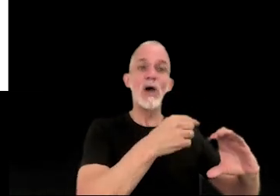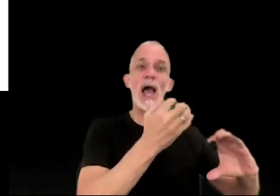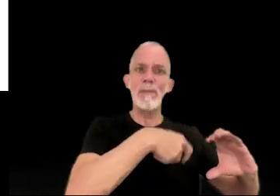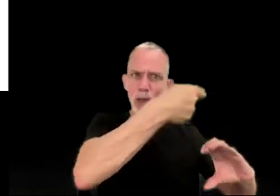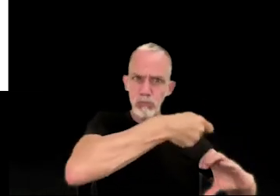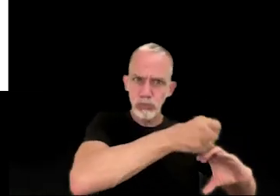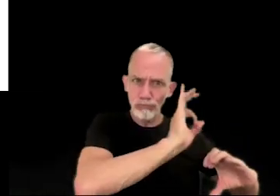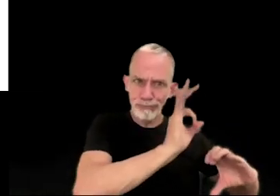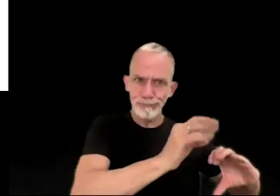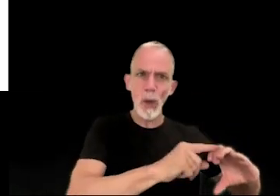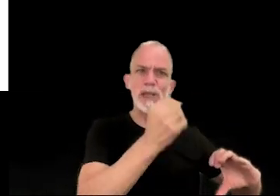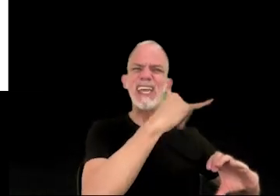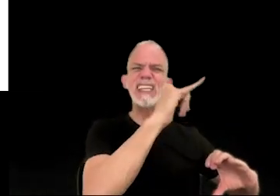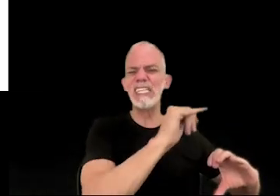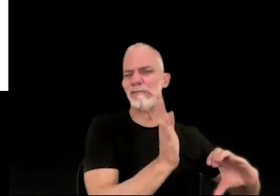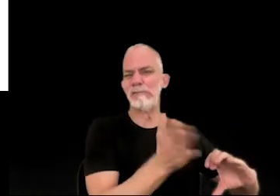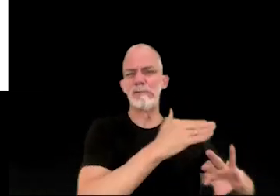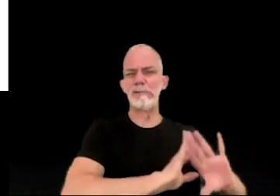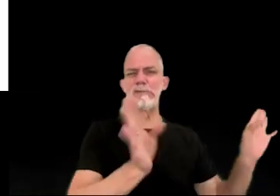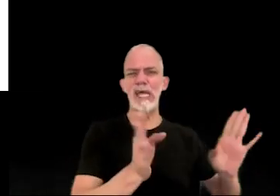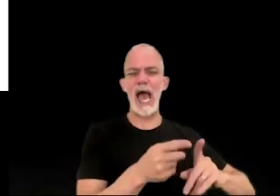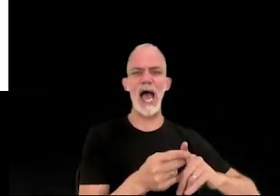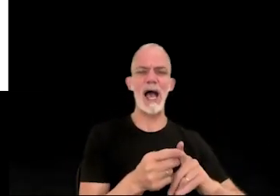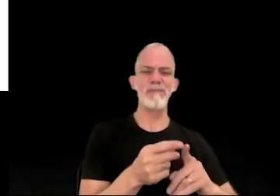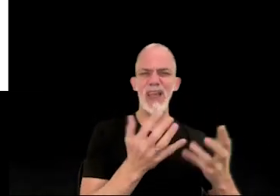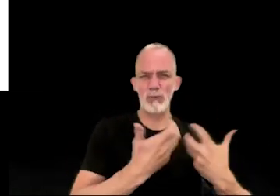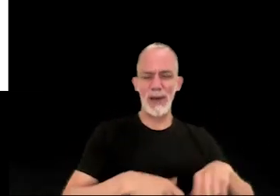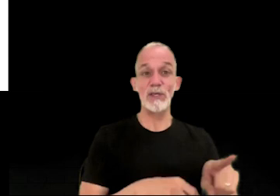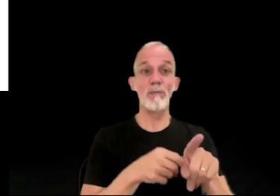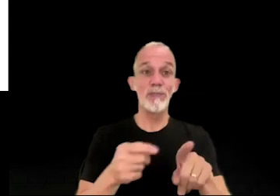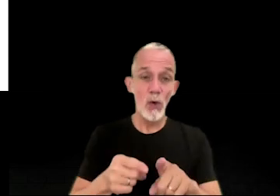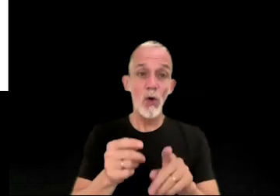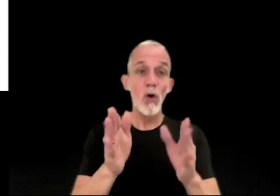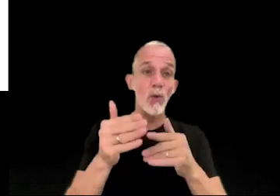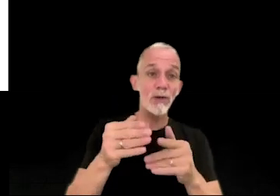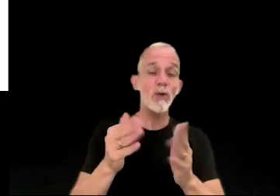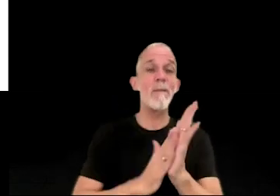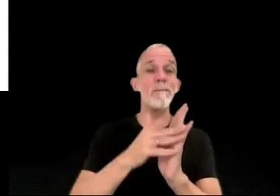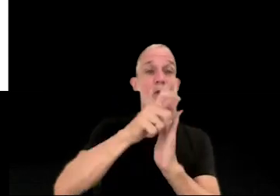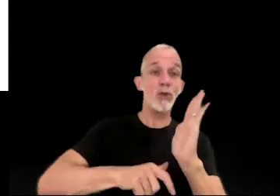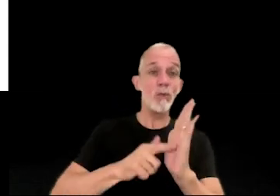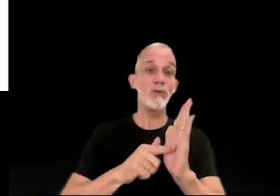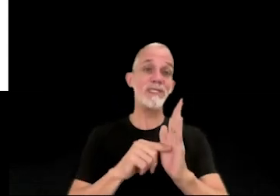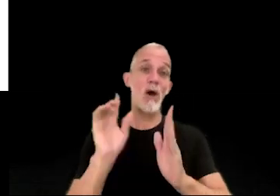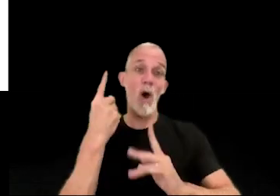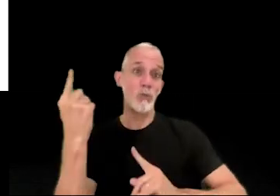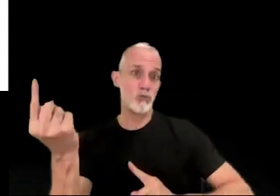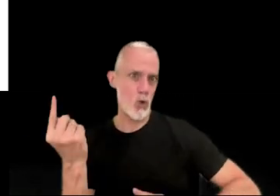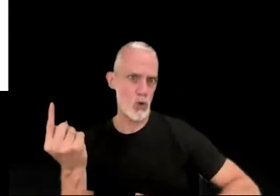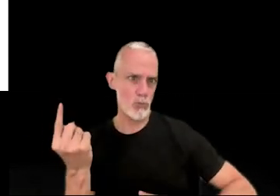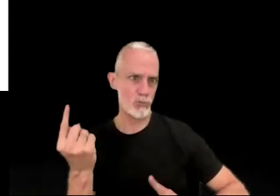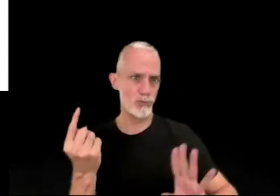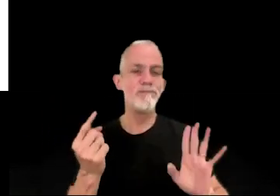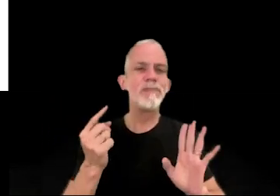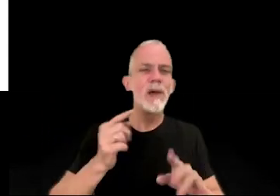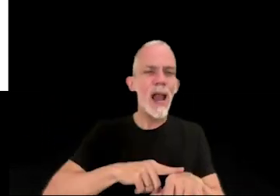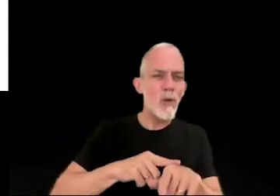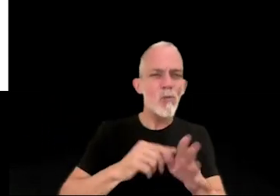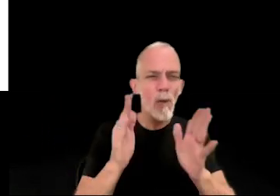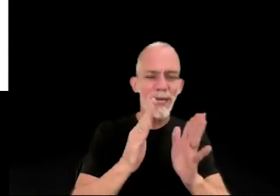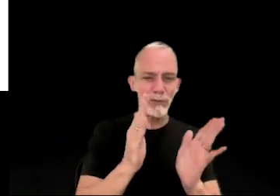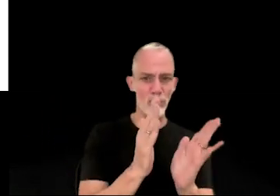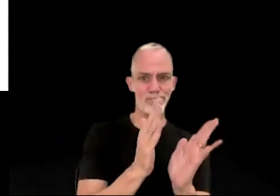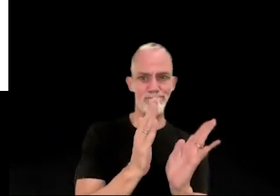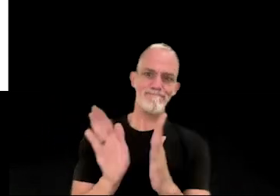tanto en lo que es cuenta tributaria como cuenta corriente monotributistas y autónomos. En algún momento se correrá el